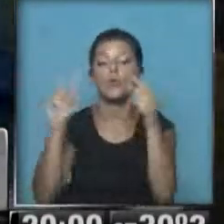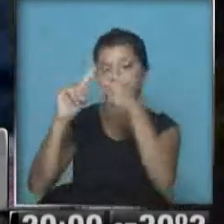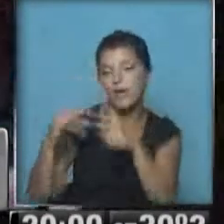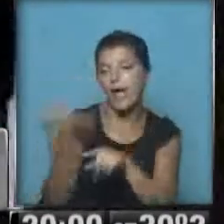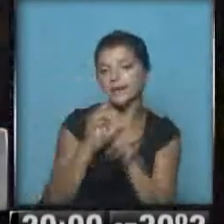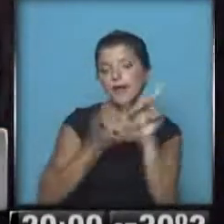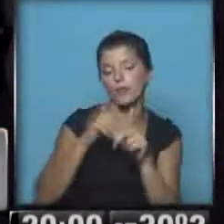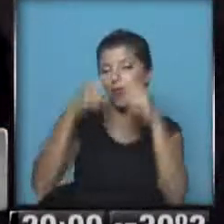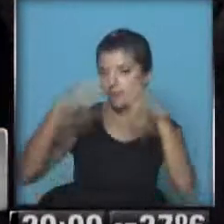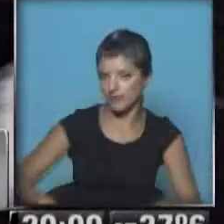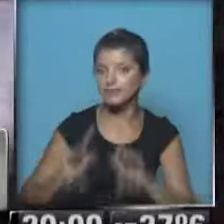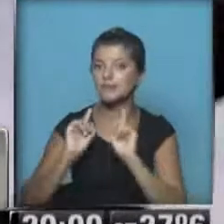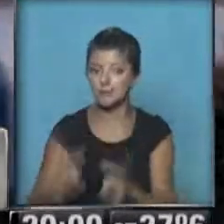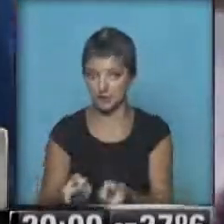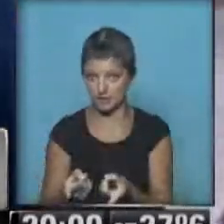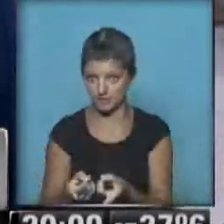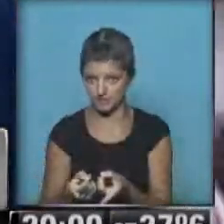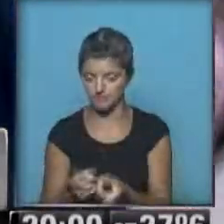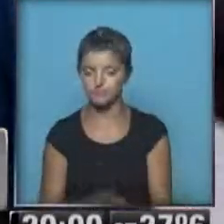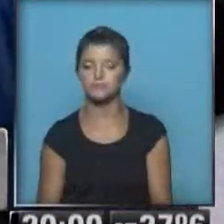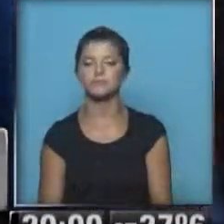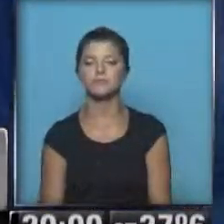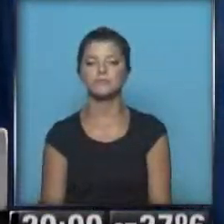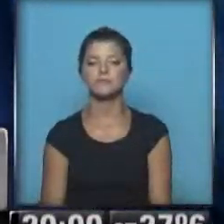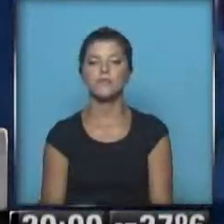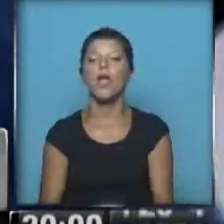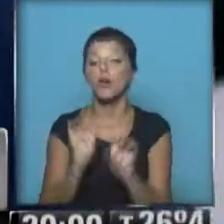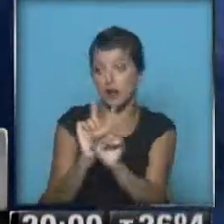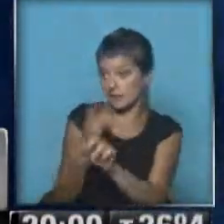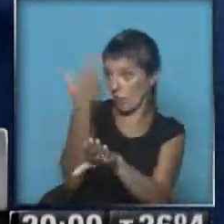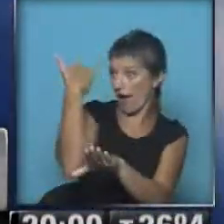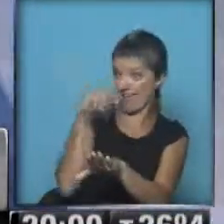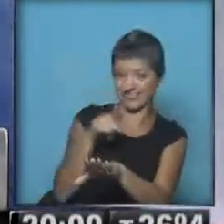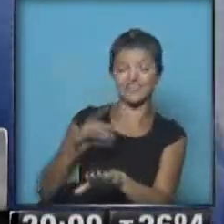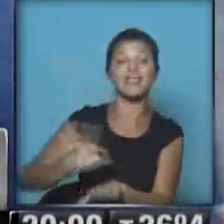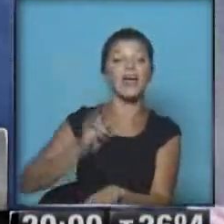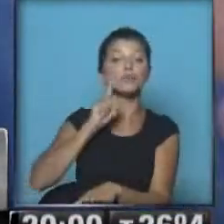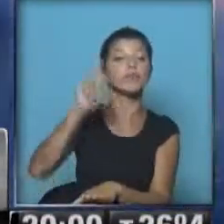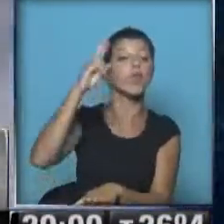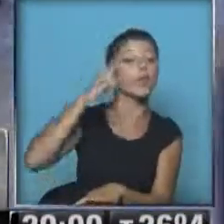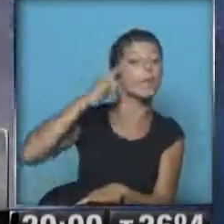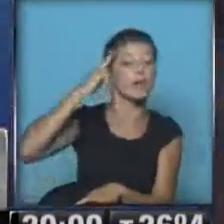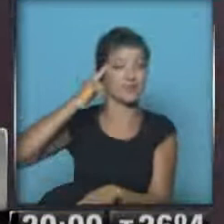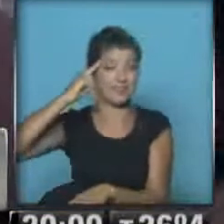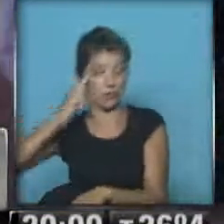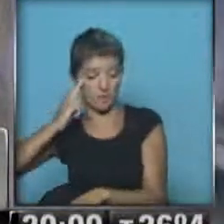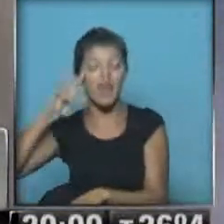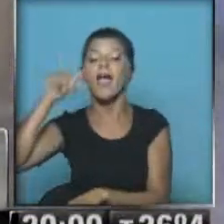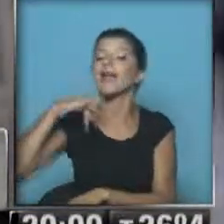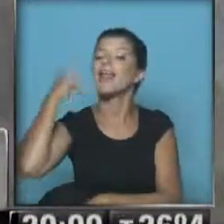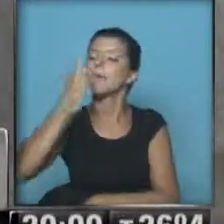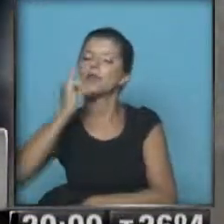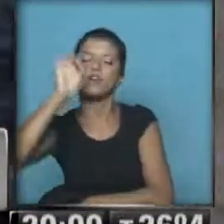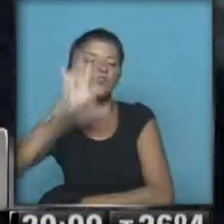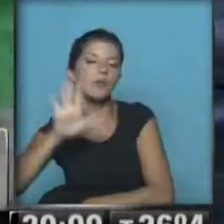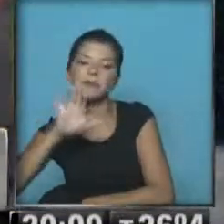esta nueva alianza entre el PRO y el radicalismo, con la que él mismo protagonizó en el año 99, De la Rúa explicó que solo es